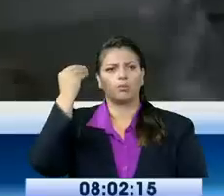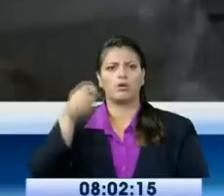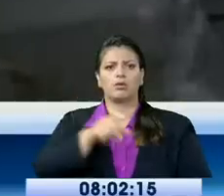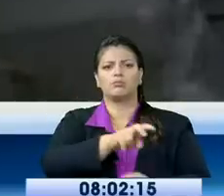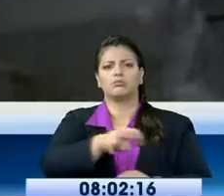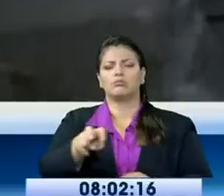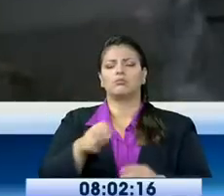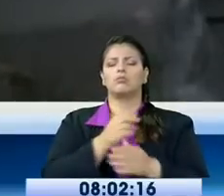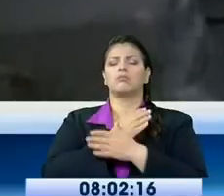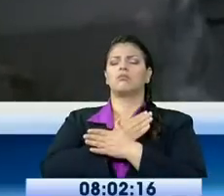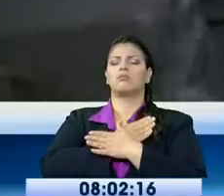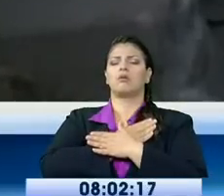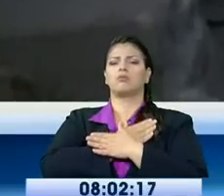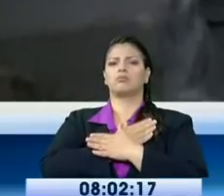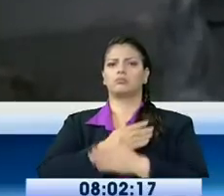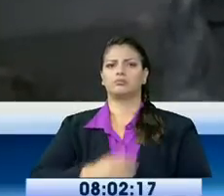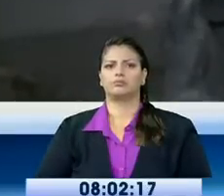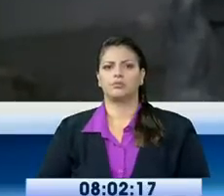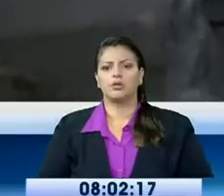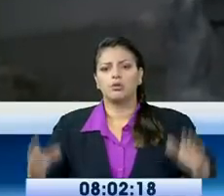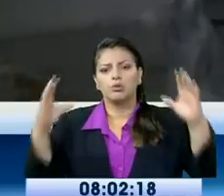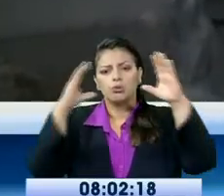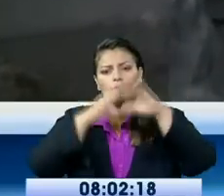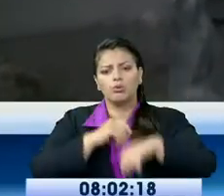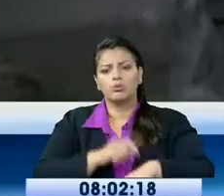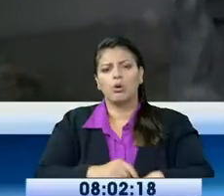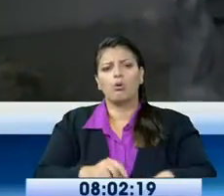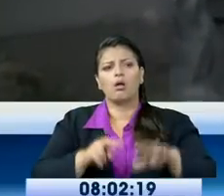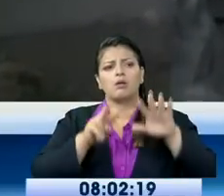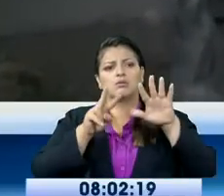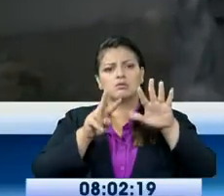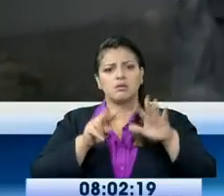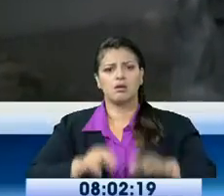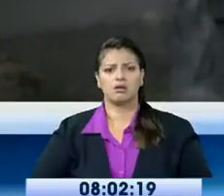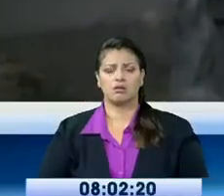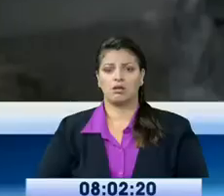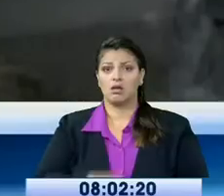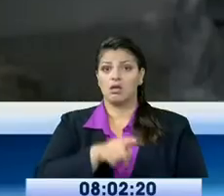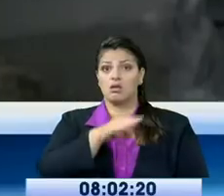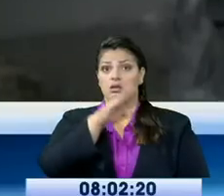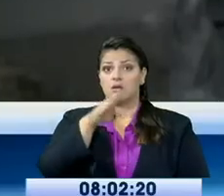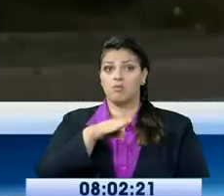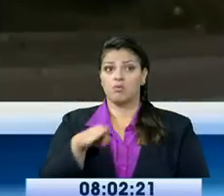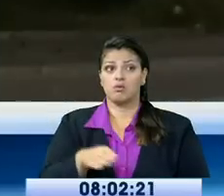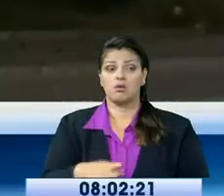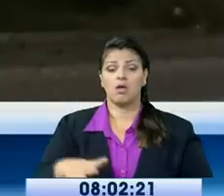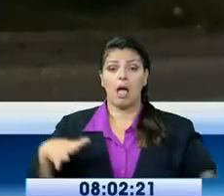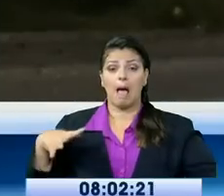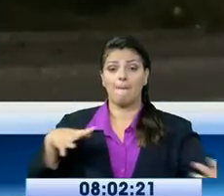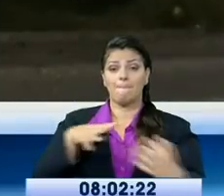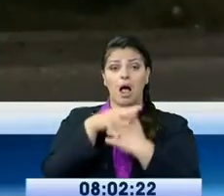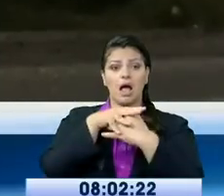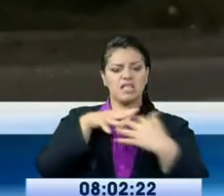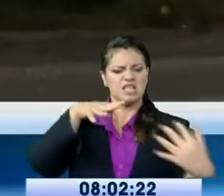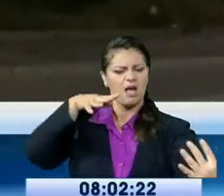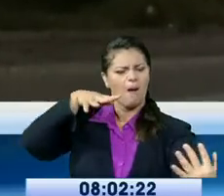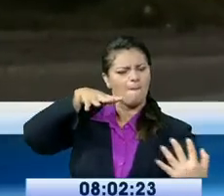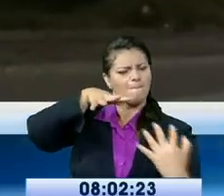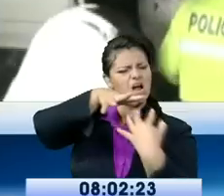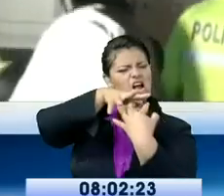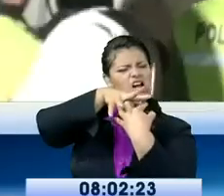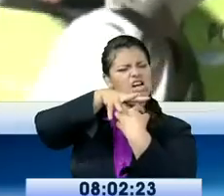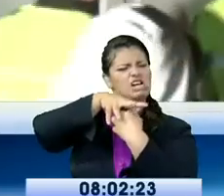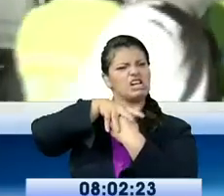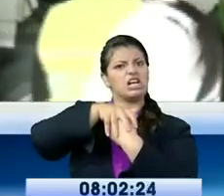Son cerca de las 7 de la noche y varias víctimas aún se encuentran atrapadas en la cabina de la camioneta. En medio de la penumbra,